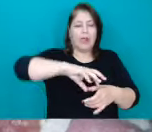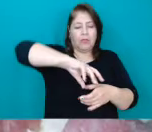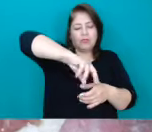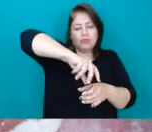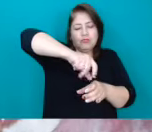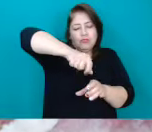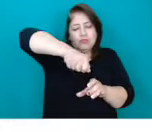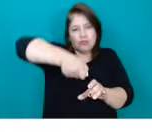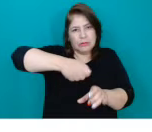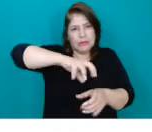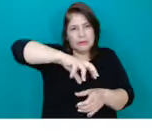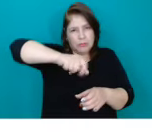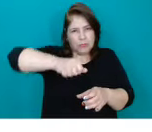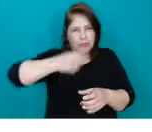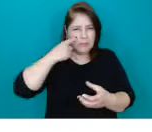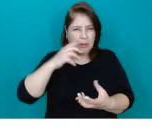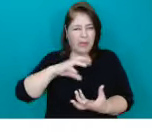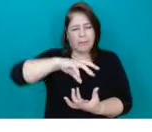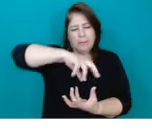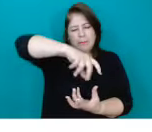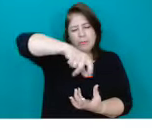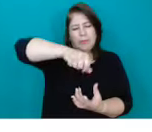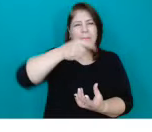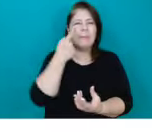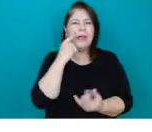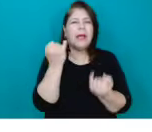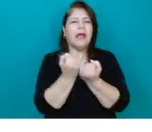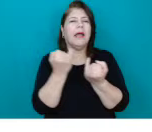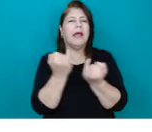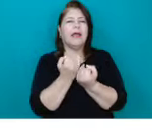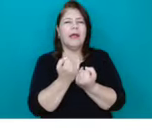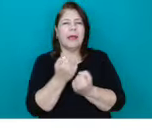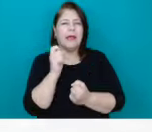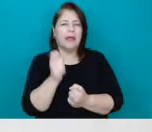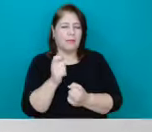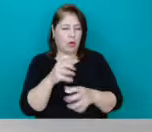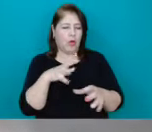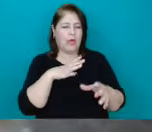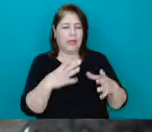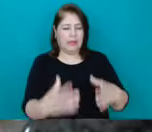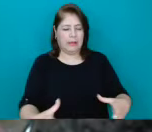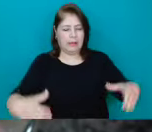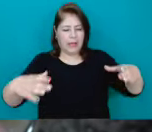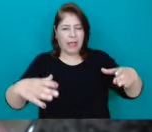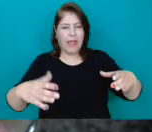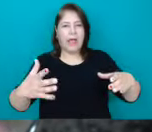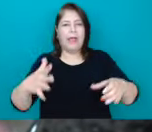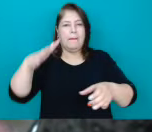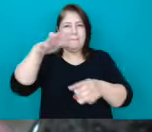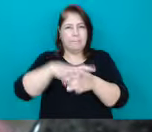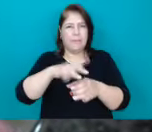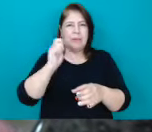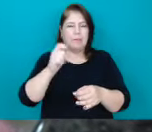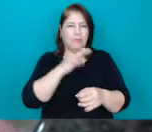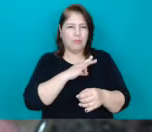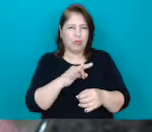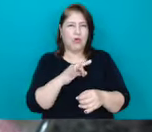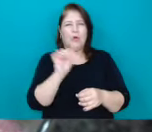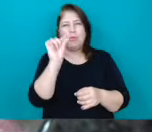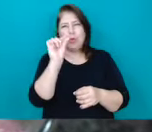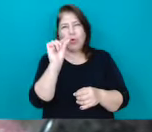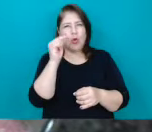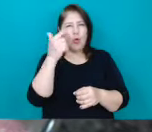hacemos frunces al cerrarla. Quedan como paquetitos. Las colocamos en una olla con tapa con